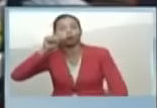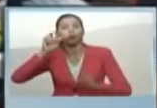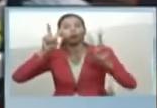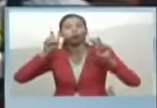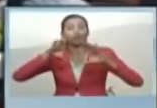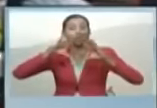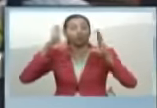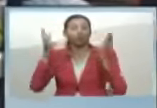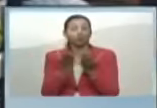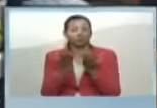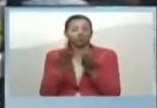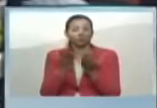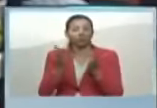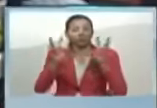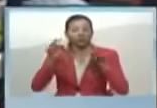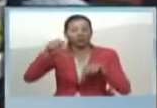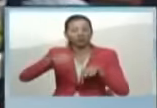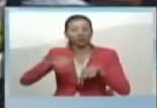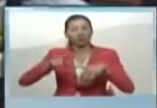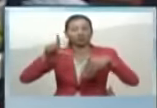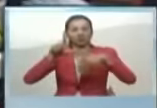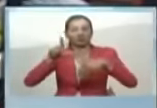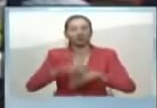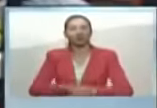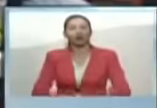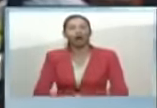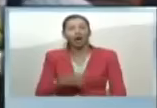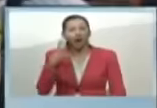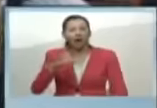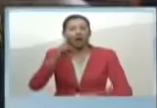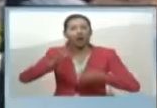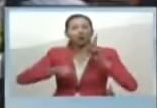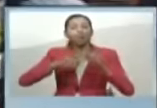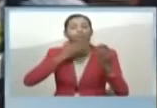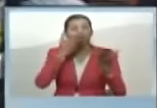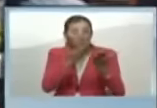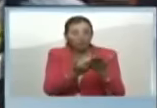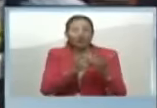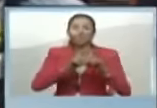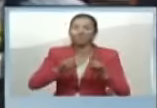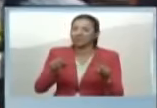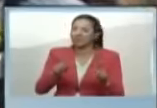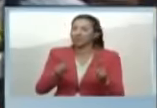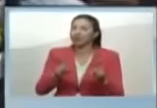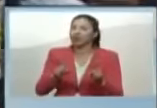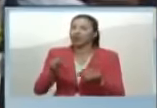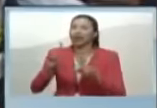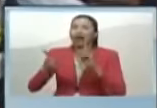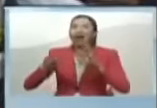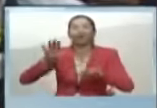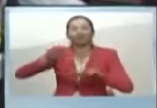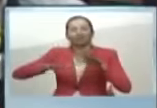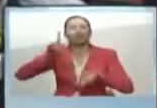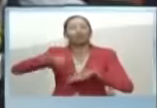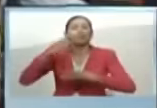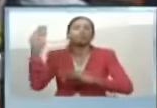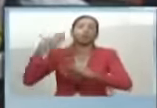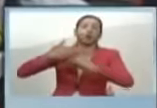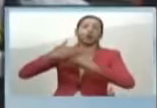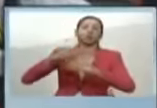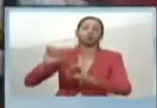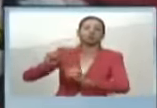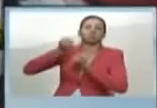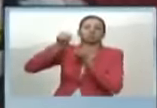planeta. Hay propuestas allí, pero ha habido bloqueos burocráticos en